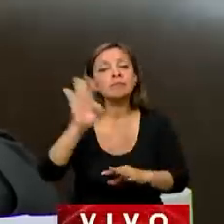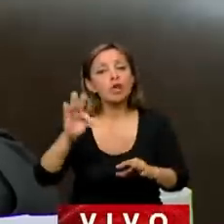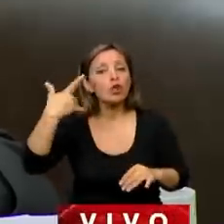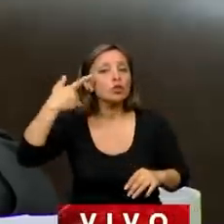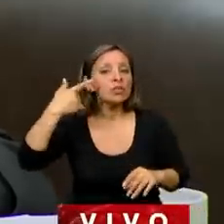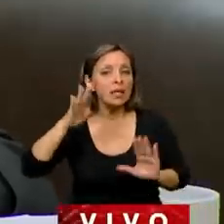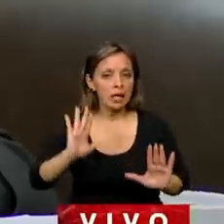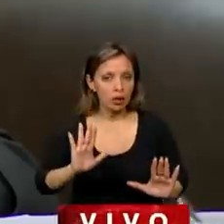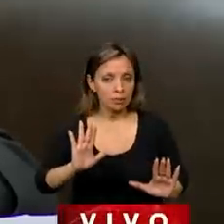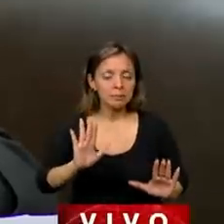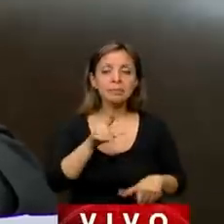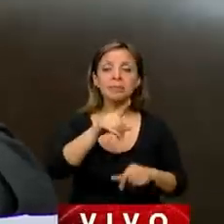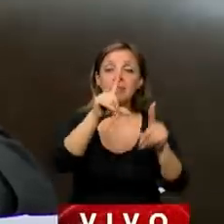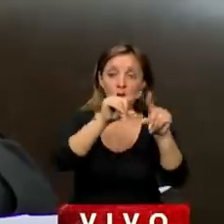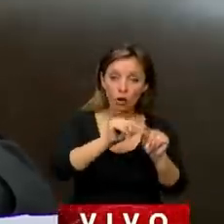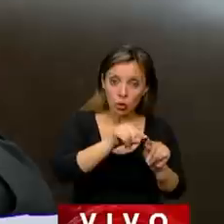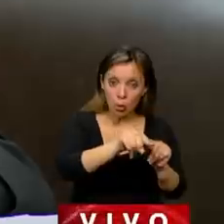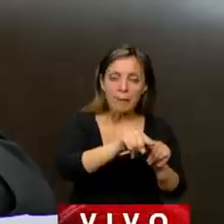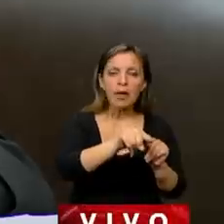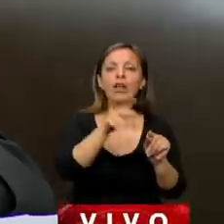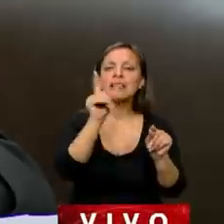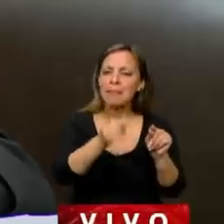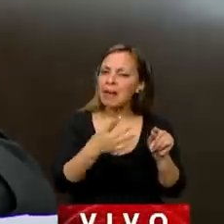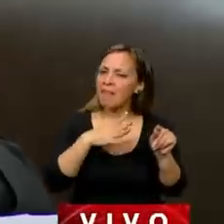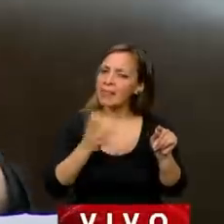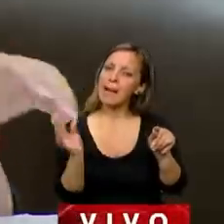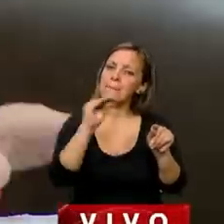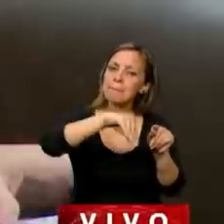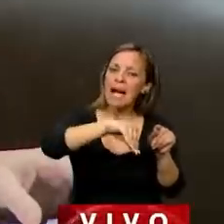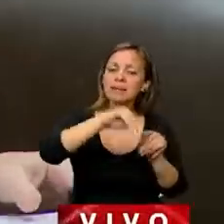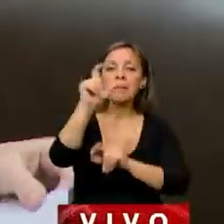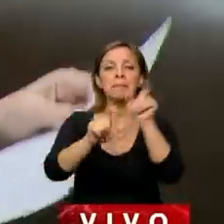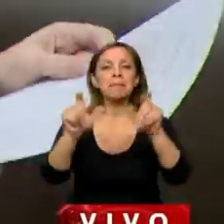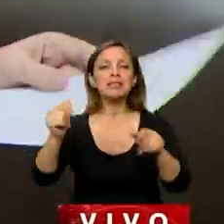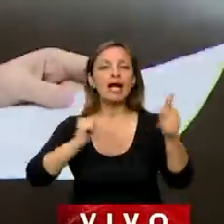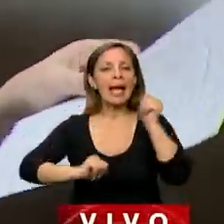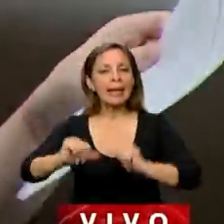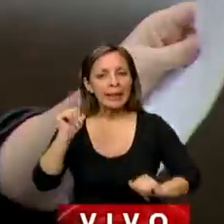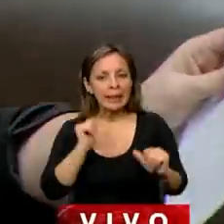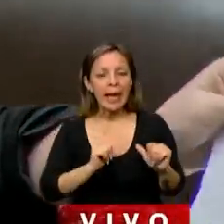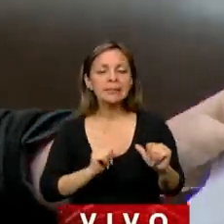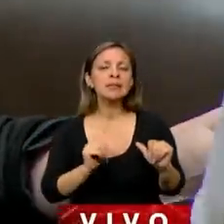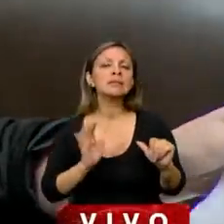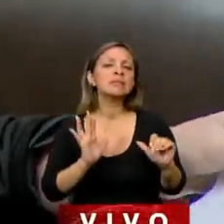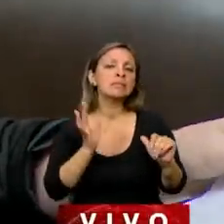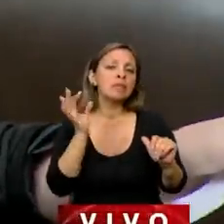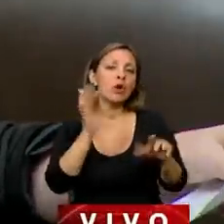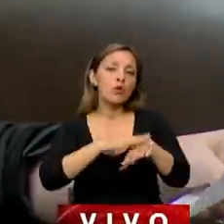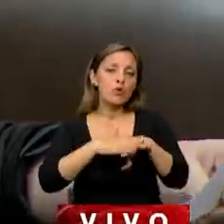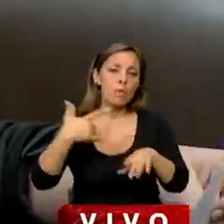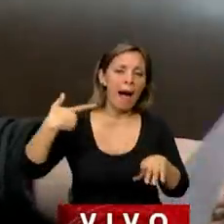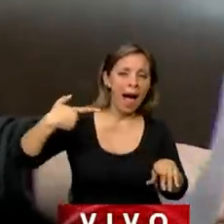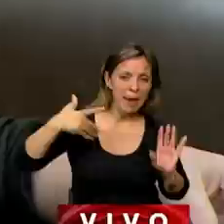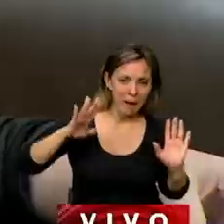suicidios. A esta cifra hay que sumarle una cantidad mayor de personas que resultan heridas de forma leve o grave con armas de